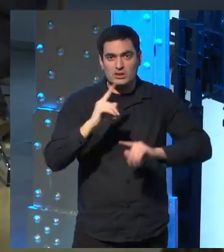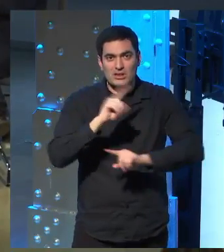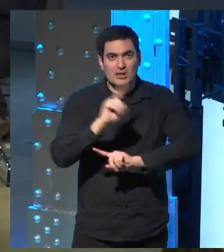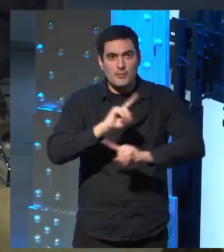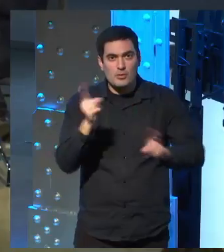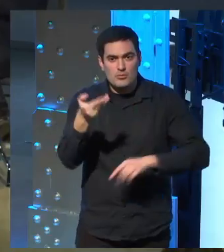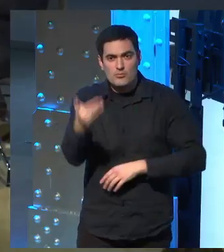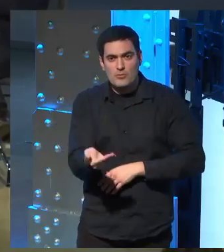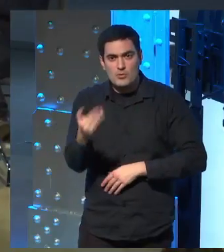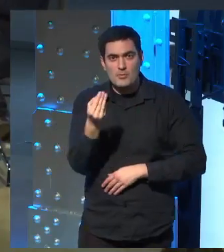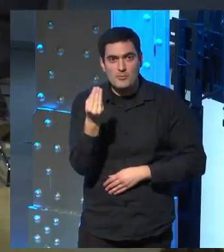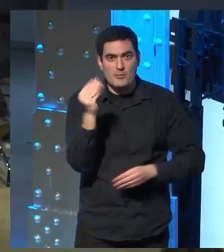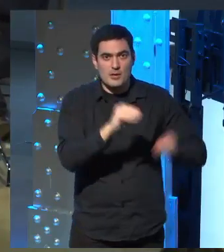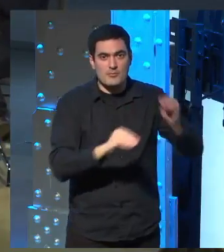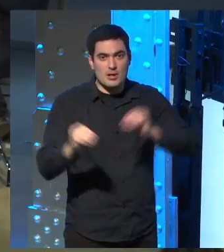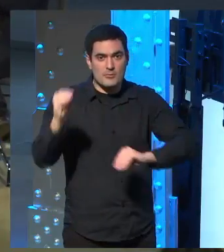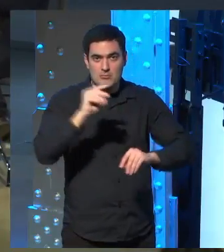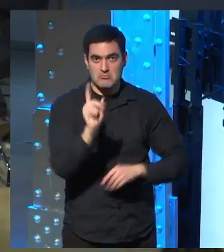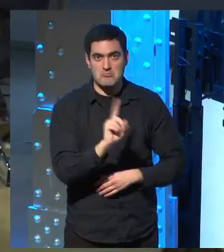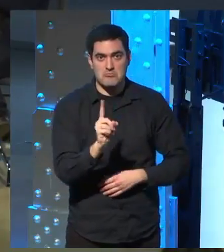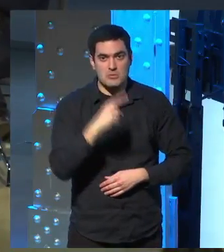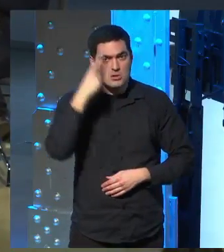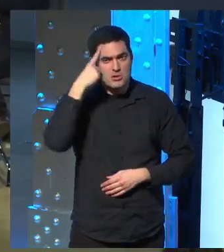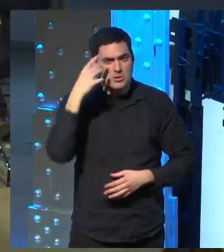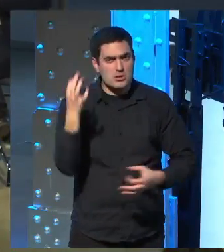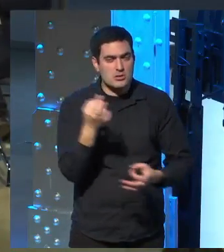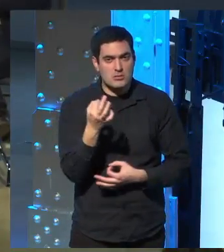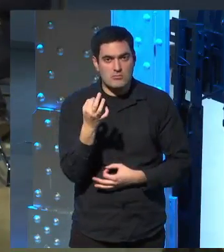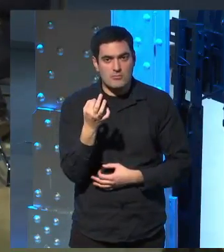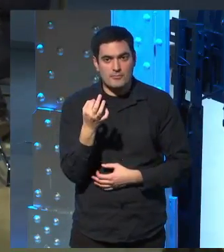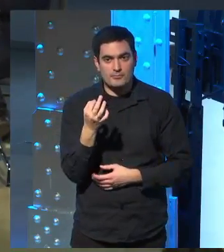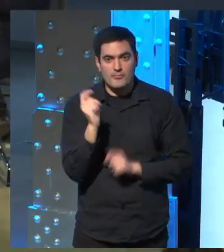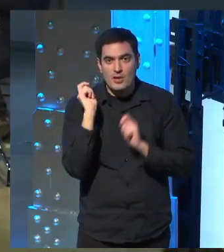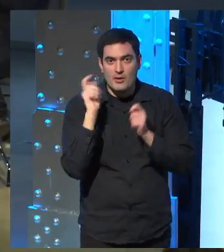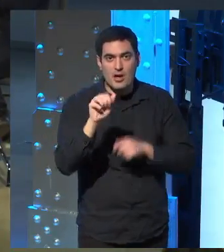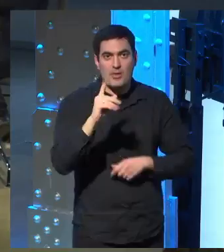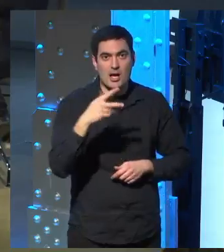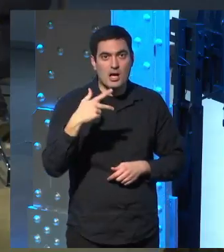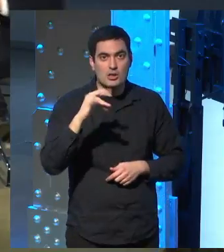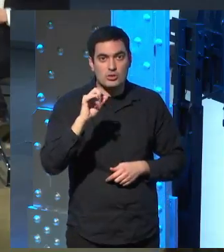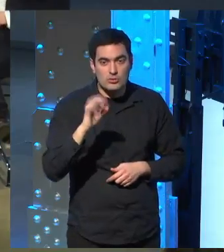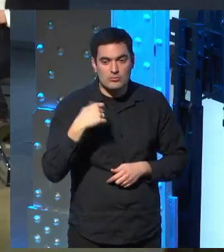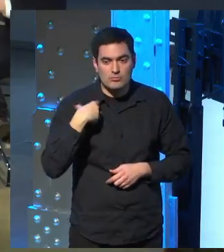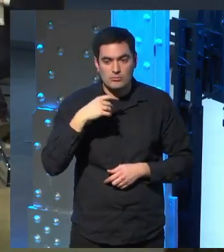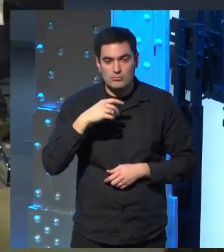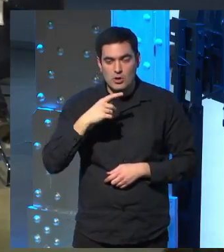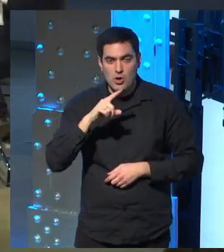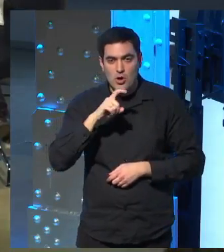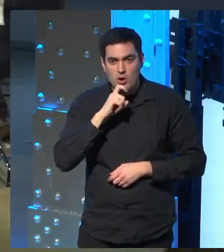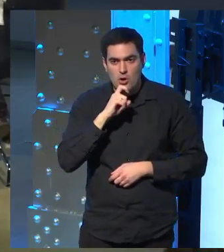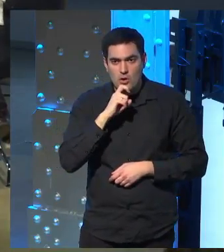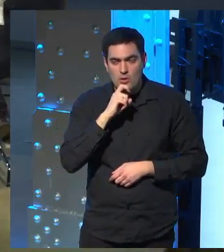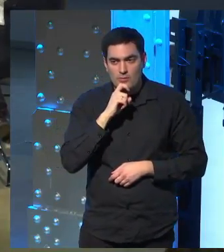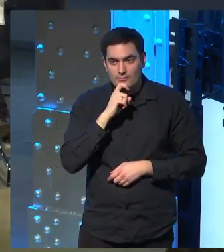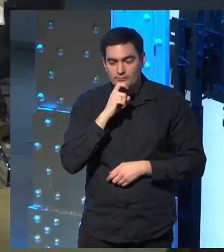darle mayor importancia al calificativo que el que la tiene. Yo creo que es un adjetivo calificativo del adagio, y eso lo interpreto como un momento de introspección,